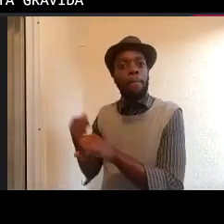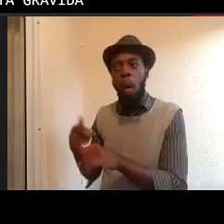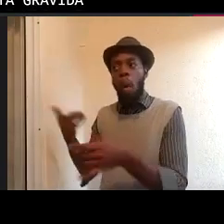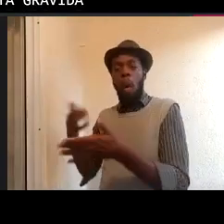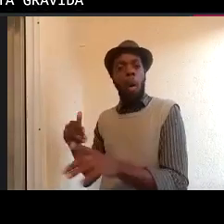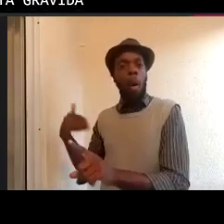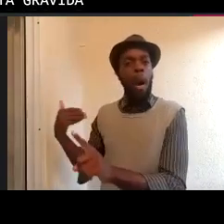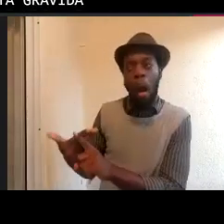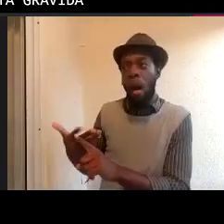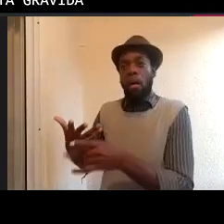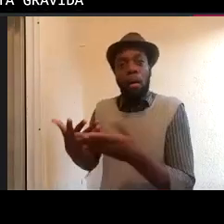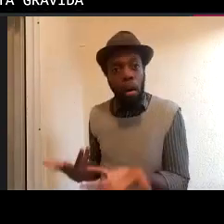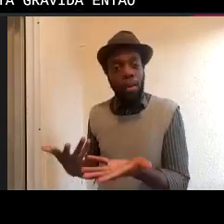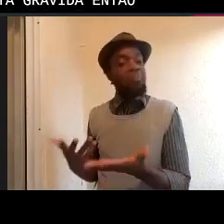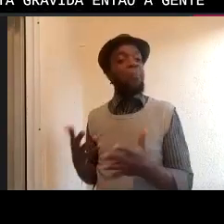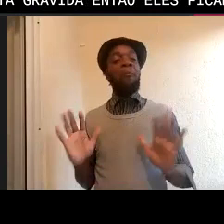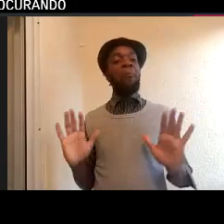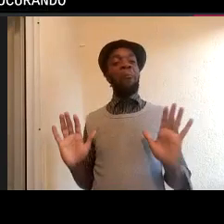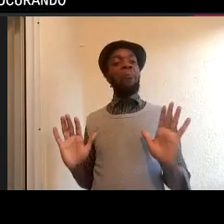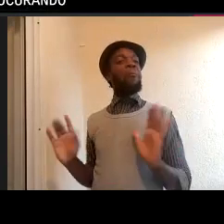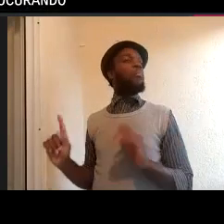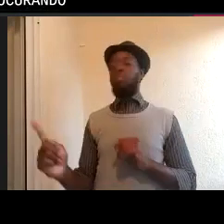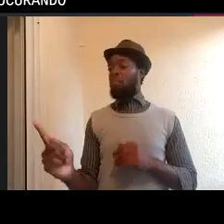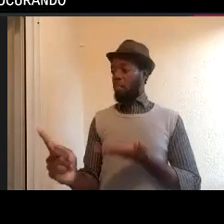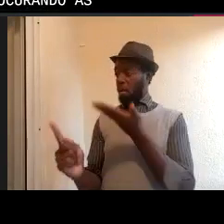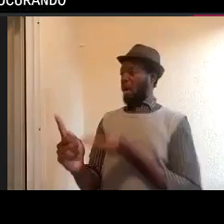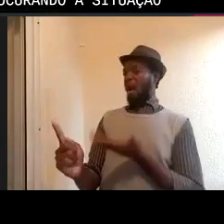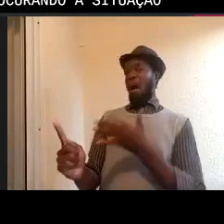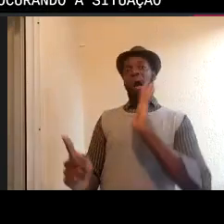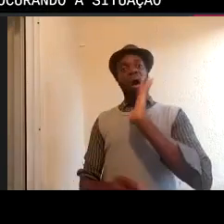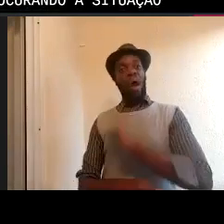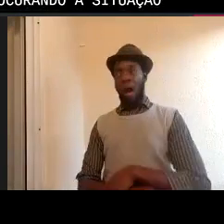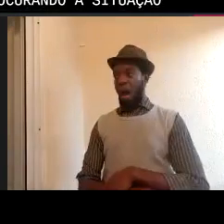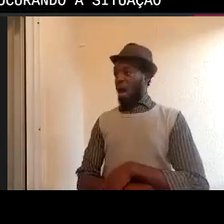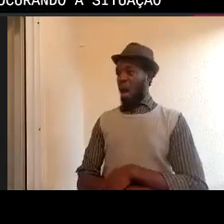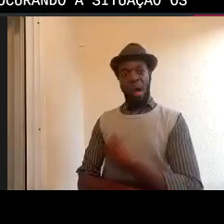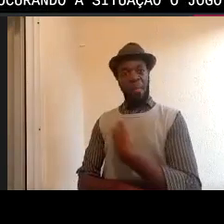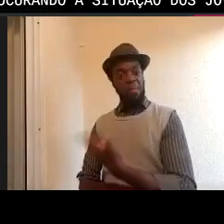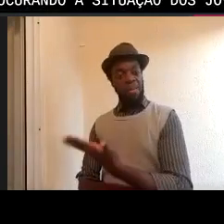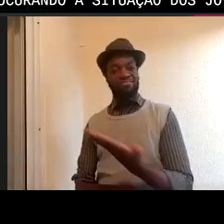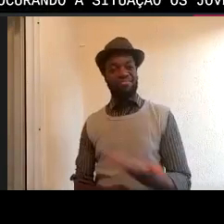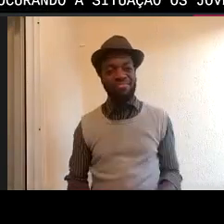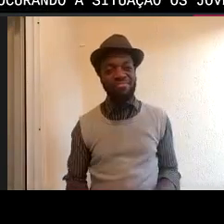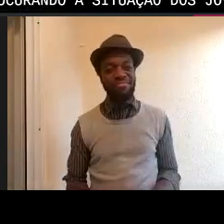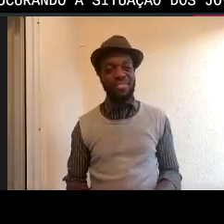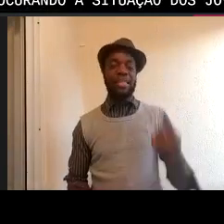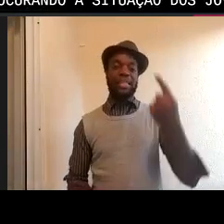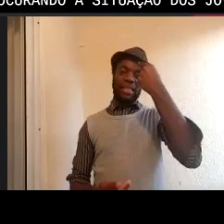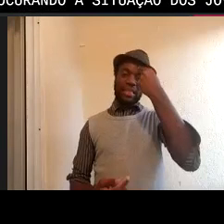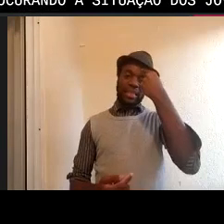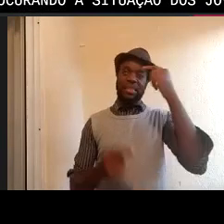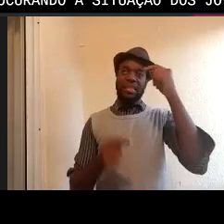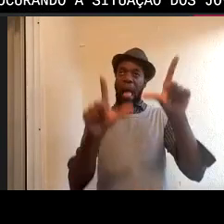juzgan la situación de un joven, ¿verdad? Por sus